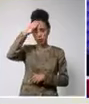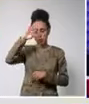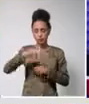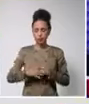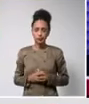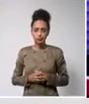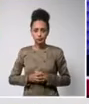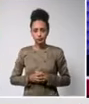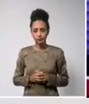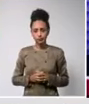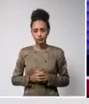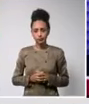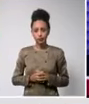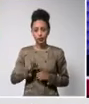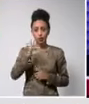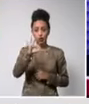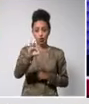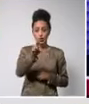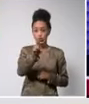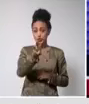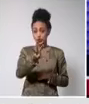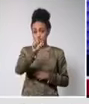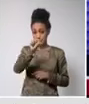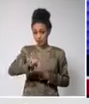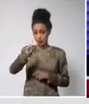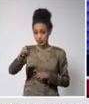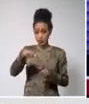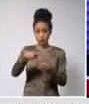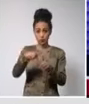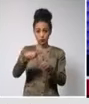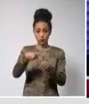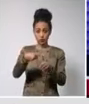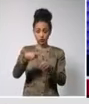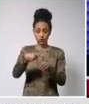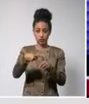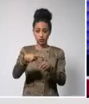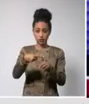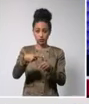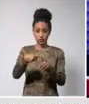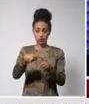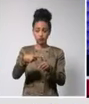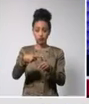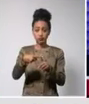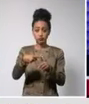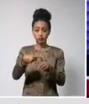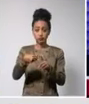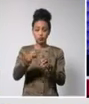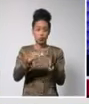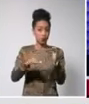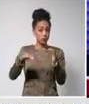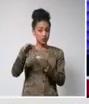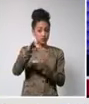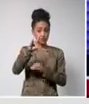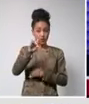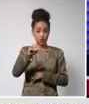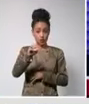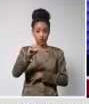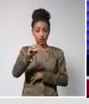los 813 casos diagnosticados, nuevamente un % por encima del 90,